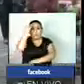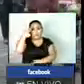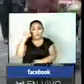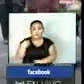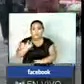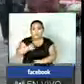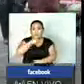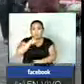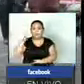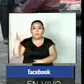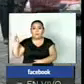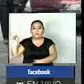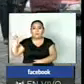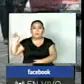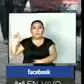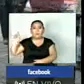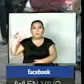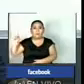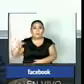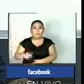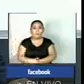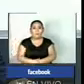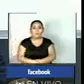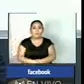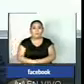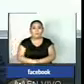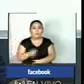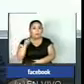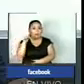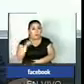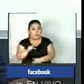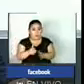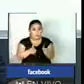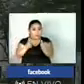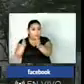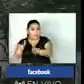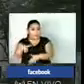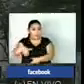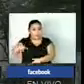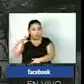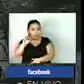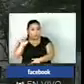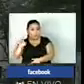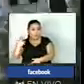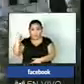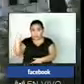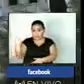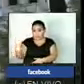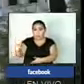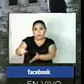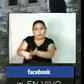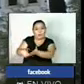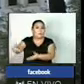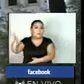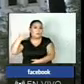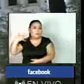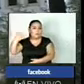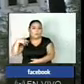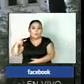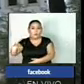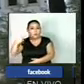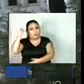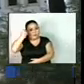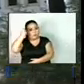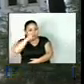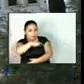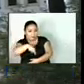Goches Noticiero Hechos Nos vamos ahora hasta la zona oriental el alcalde de San Miguel Miguel Pereira se refirió a los